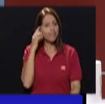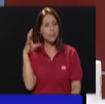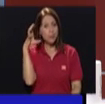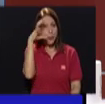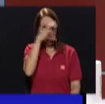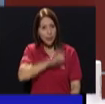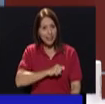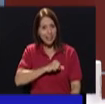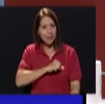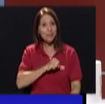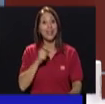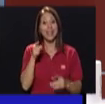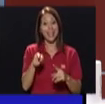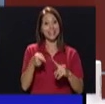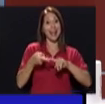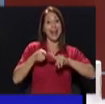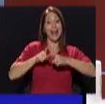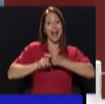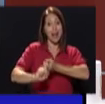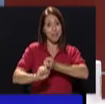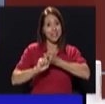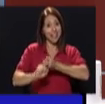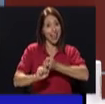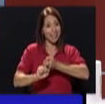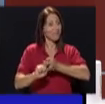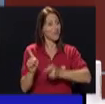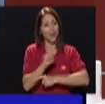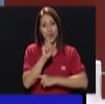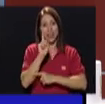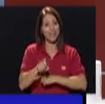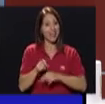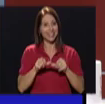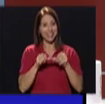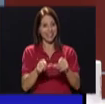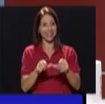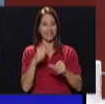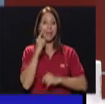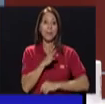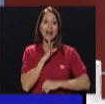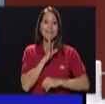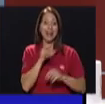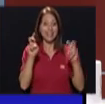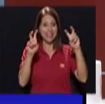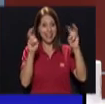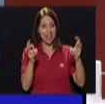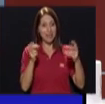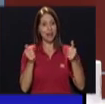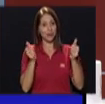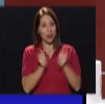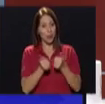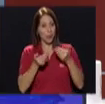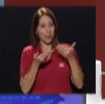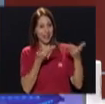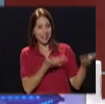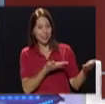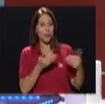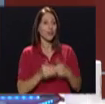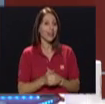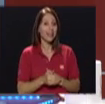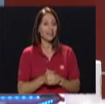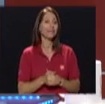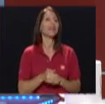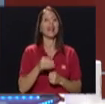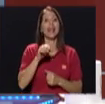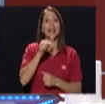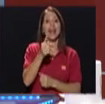conciencia de que esta relación de amistad es de esas que no debería existir. Para hablar sobre este tema nos acompañan en